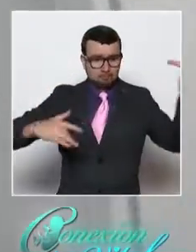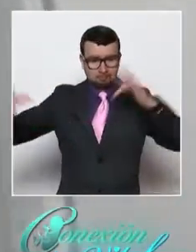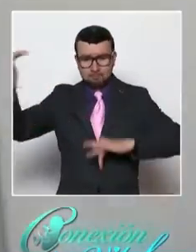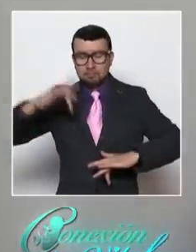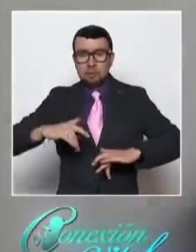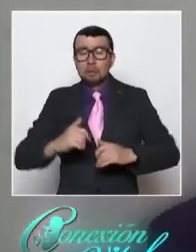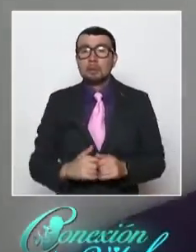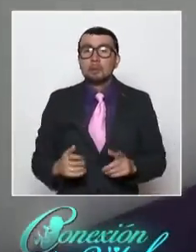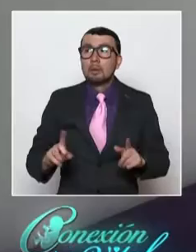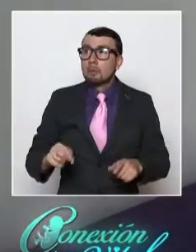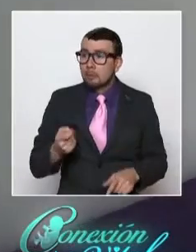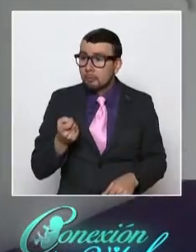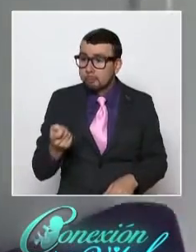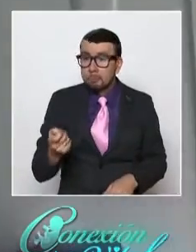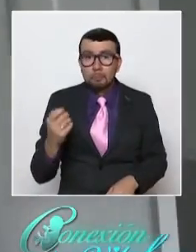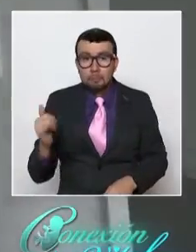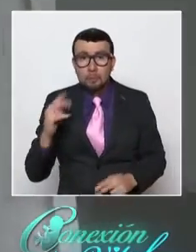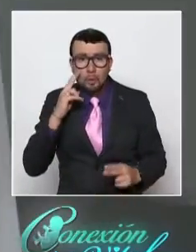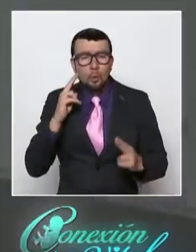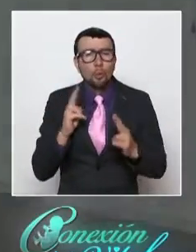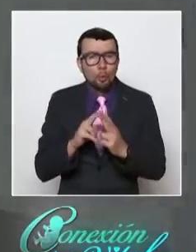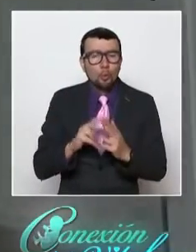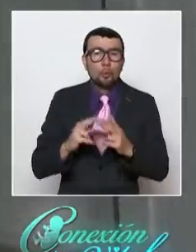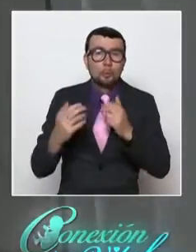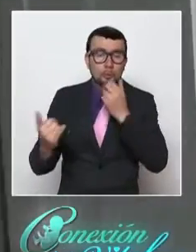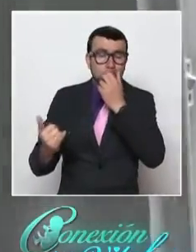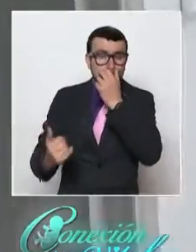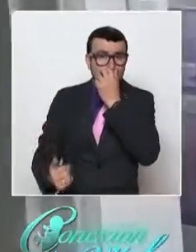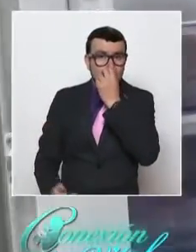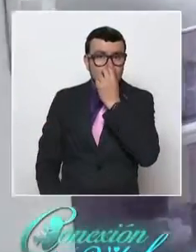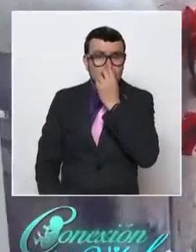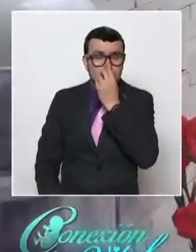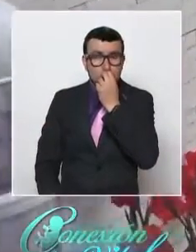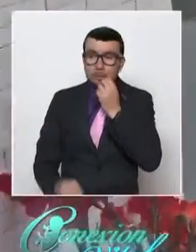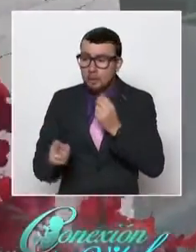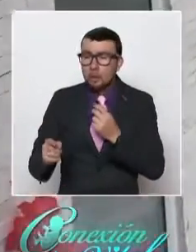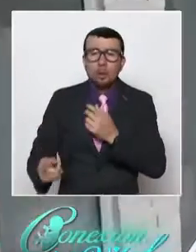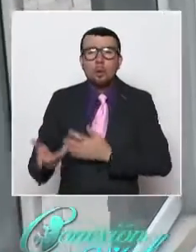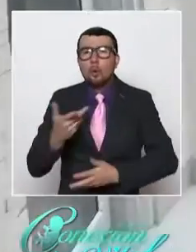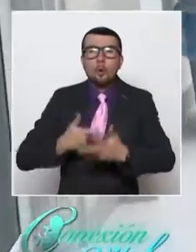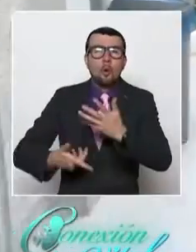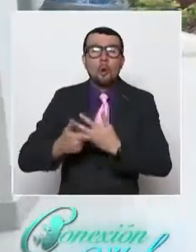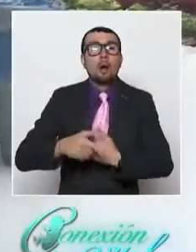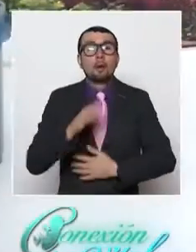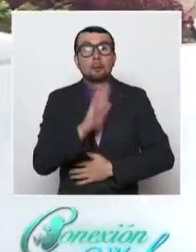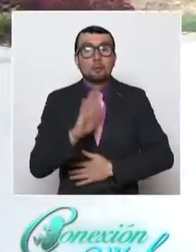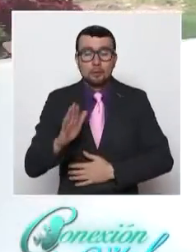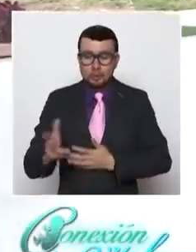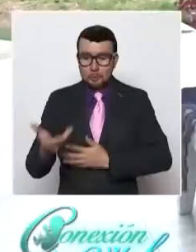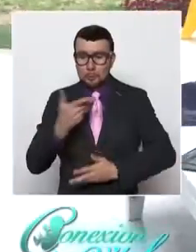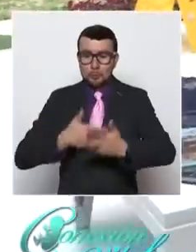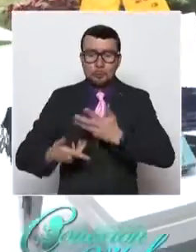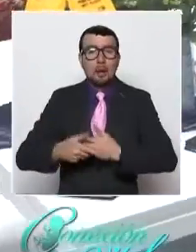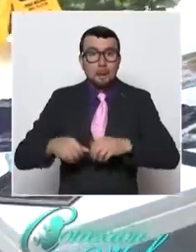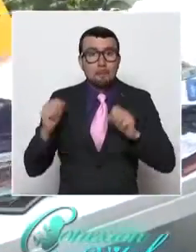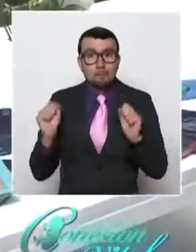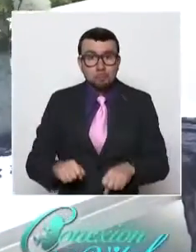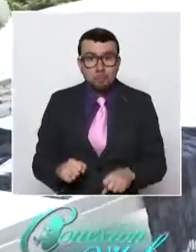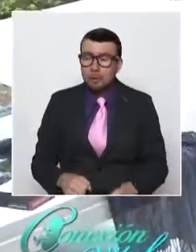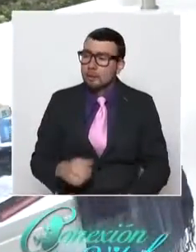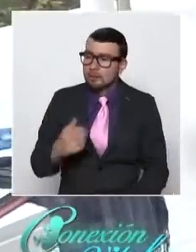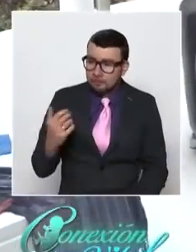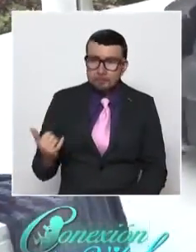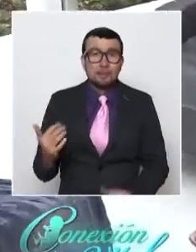entrar a conocer o a compartir con ustedes este ambiente. Estas son nuestras